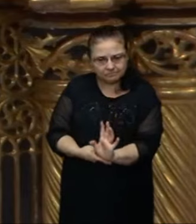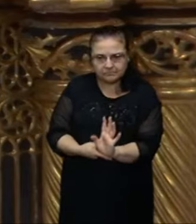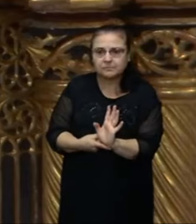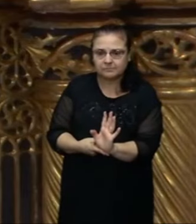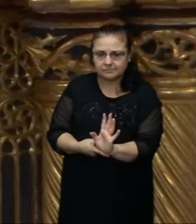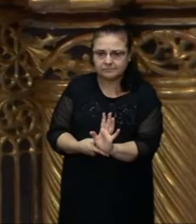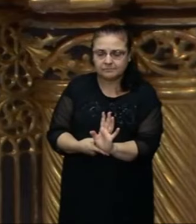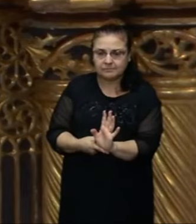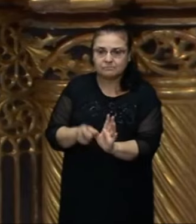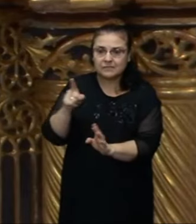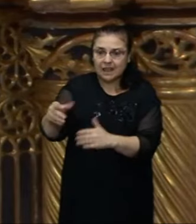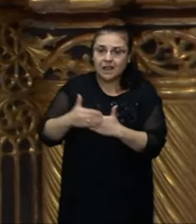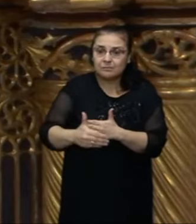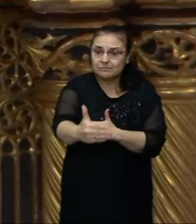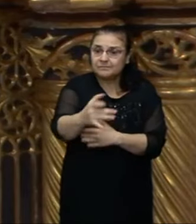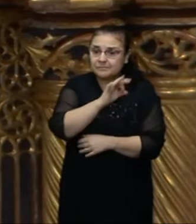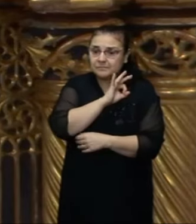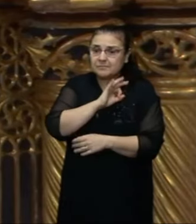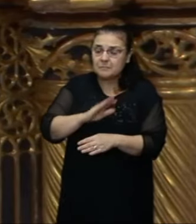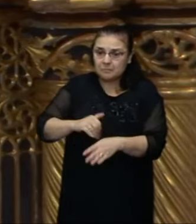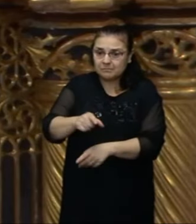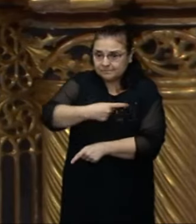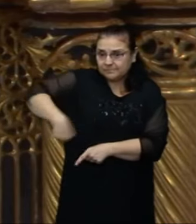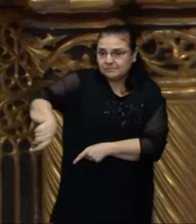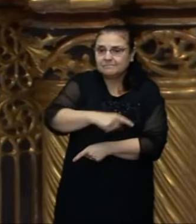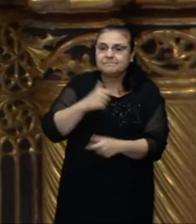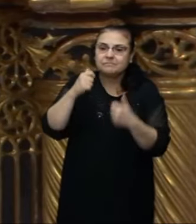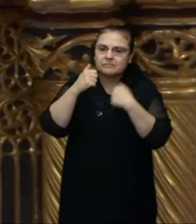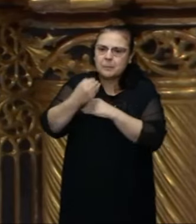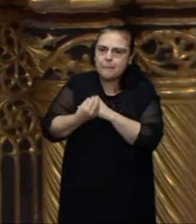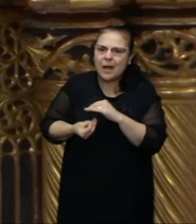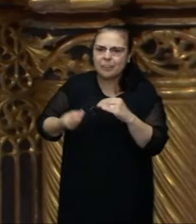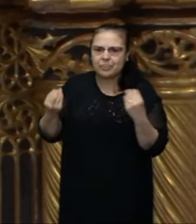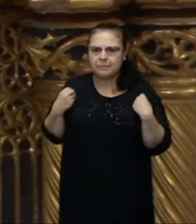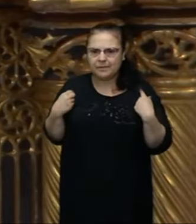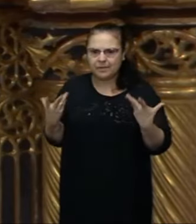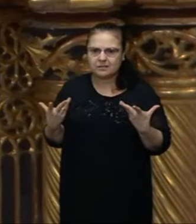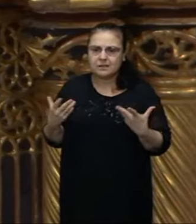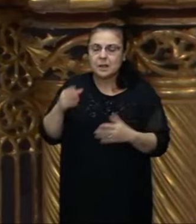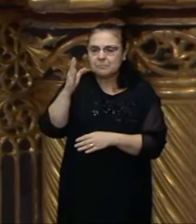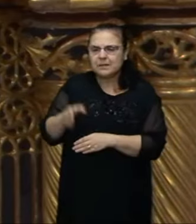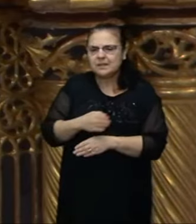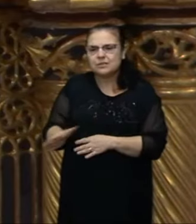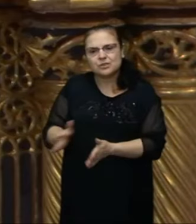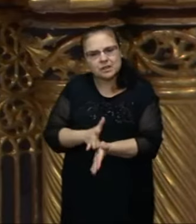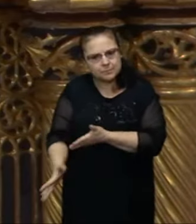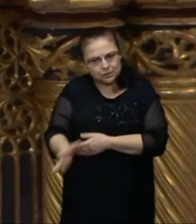y ahora te presentamos. Será para nosotros pan de vida.